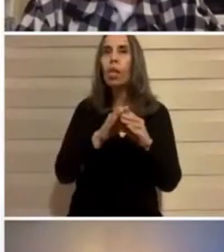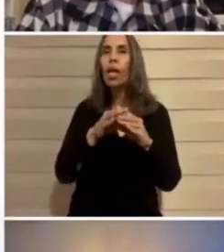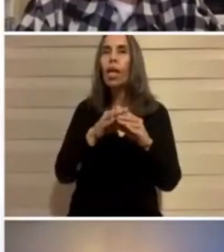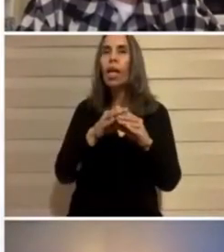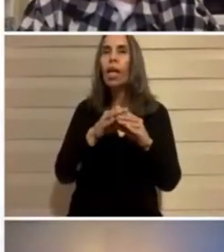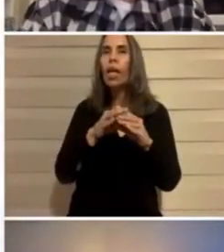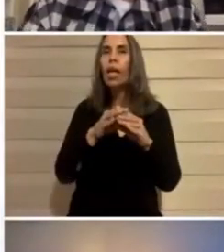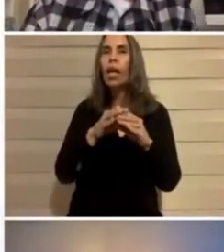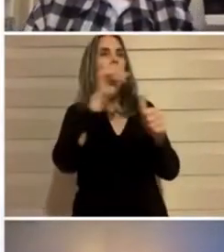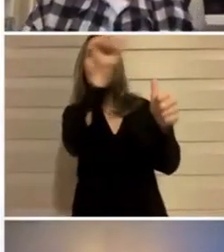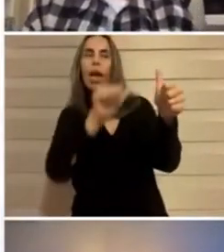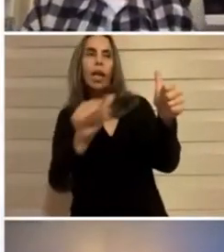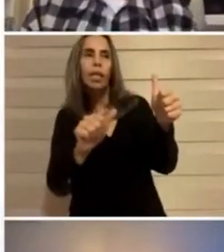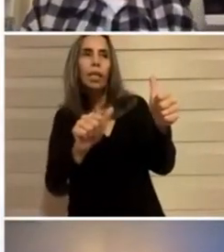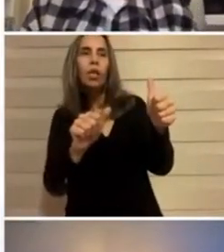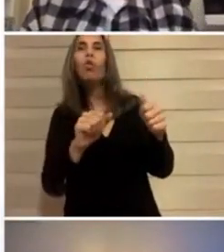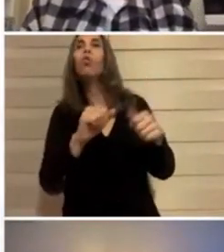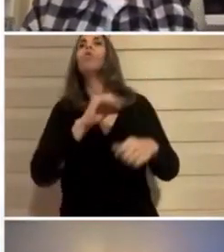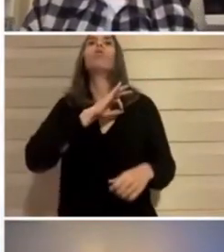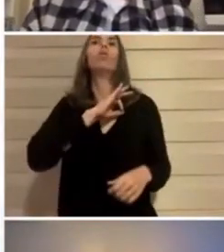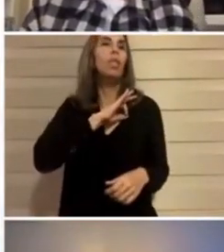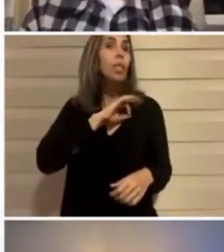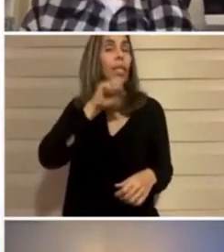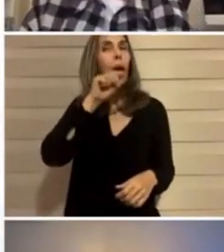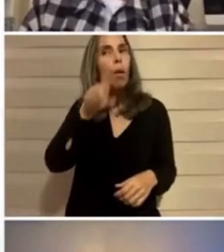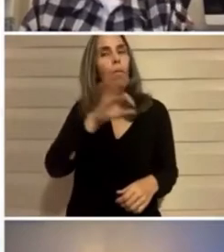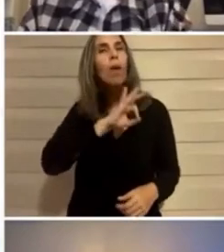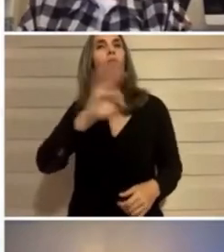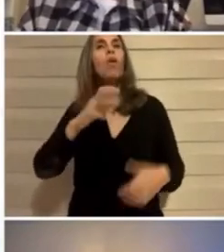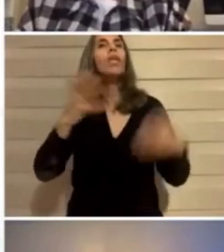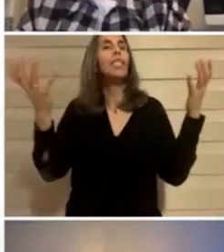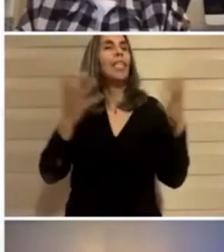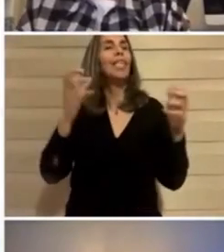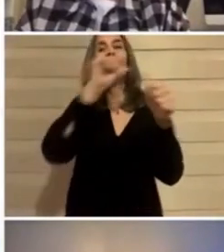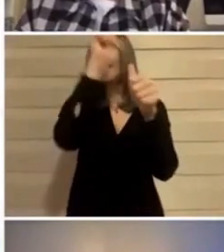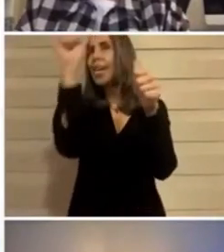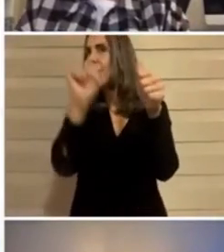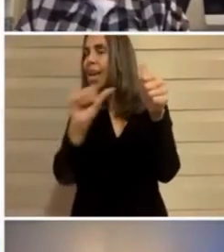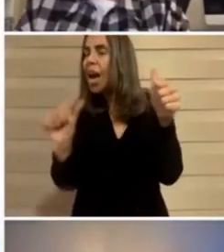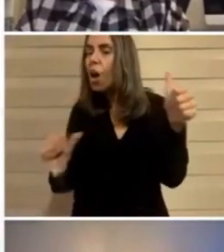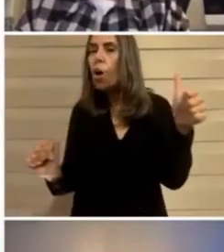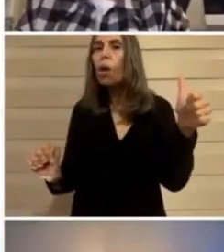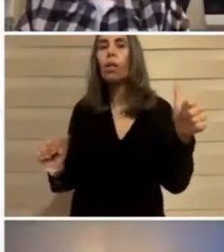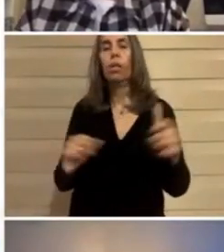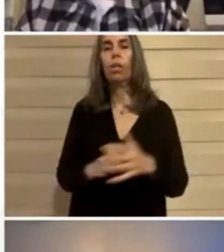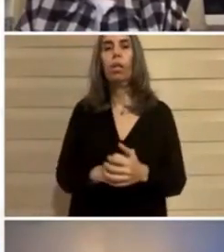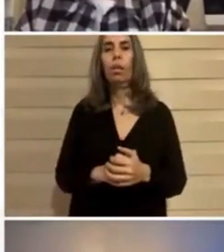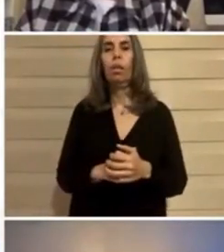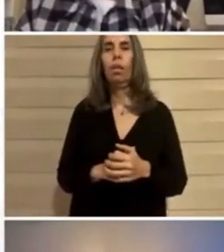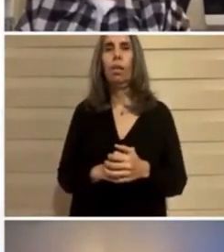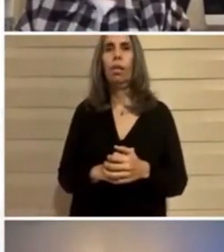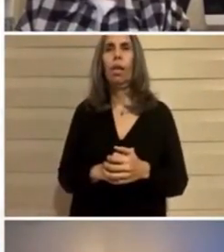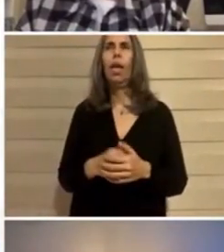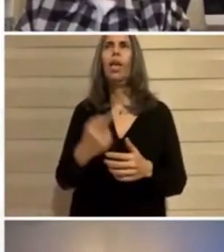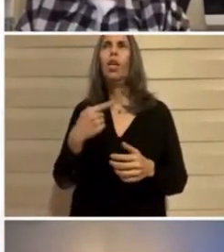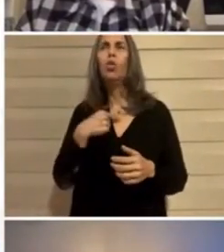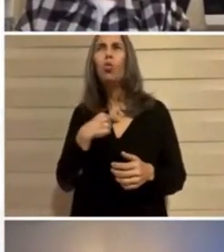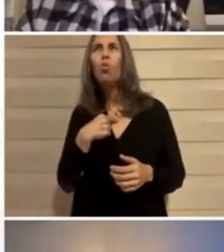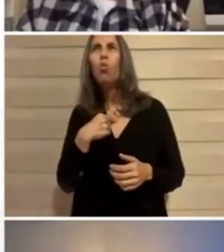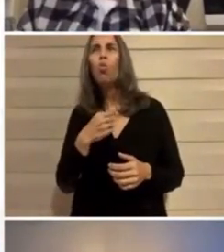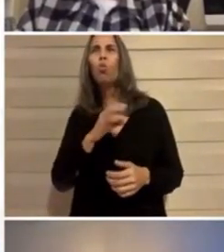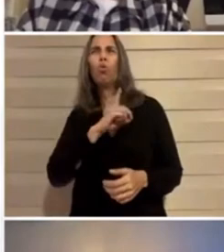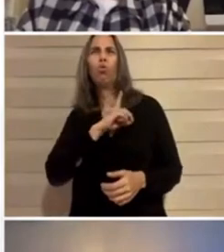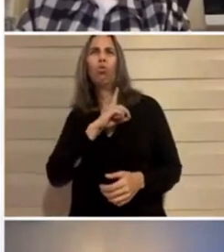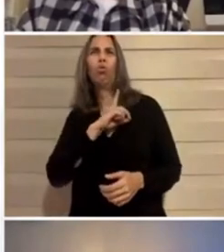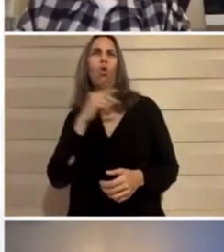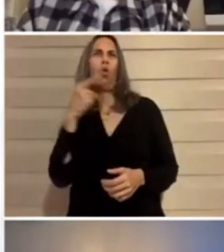sus propios recursos, pensando, buscando. Hay que preguntarse en el corazón, ¿qué quiero hacer?